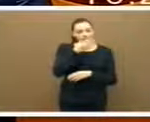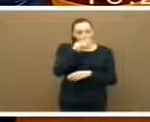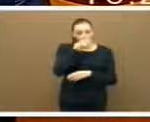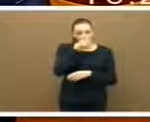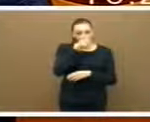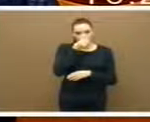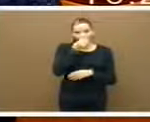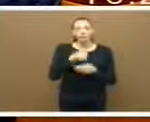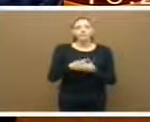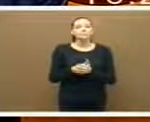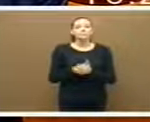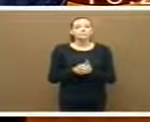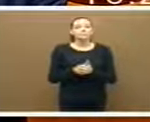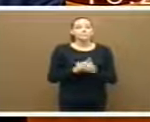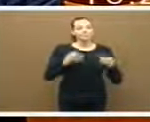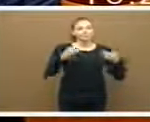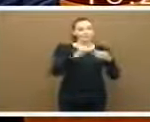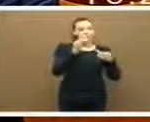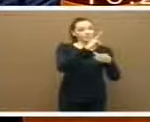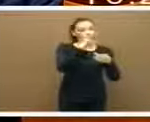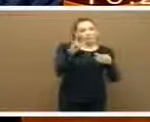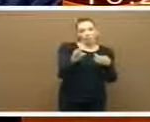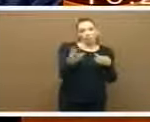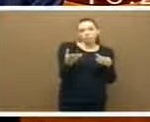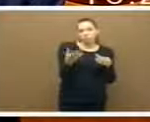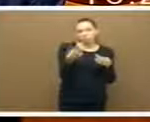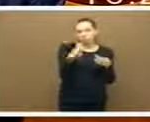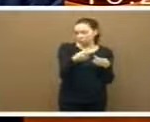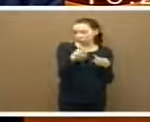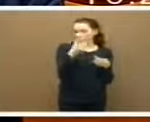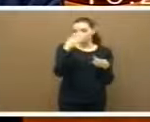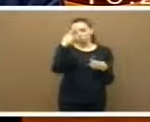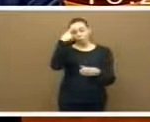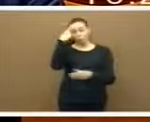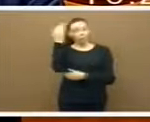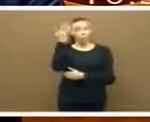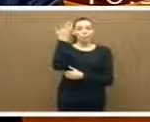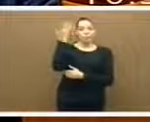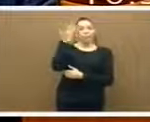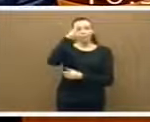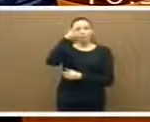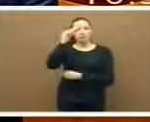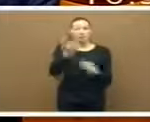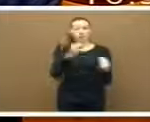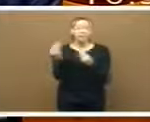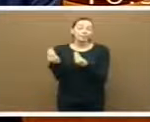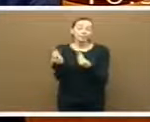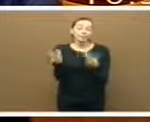Popular, con su mejor criterio, con su gran sabiduría, pues